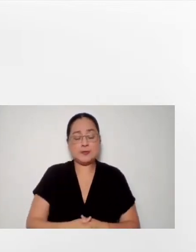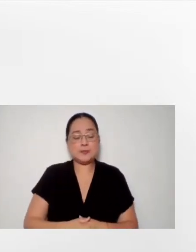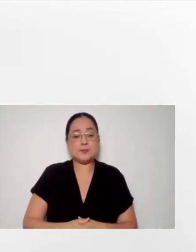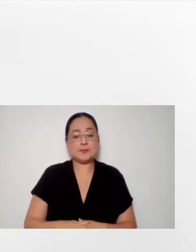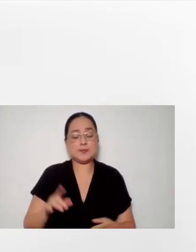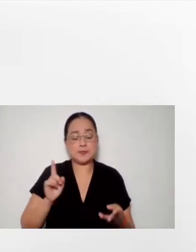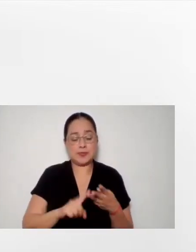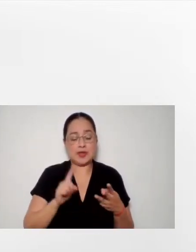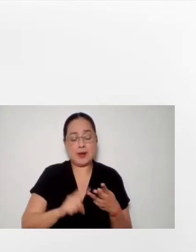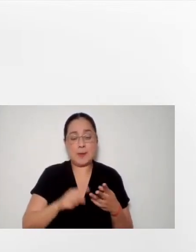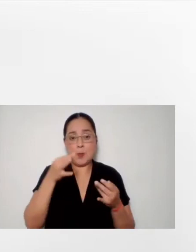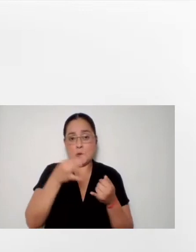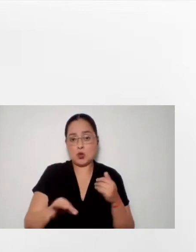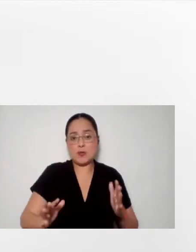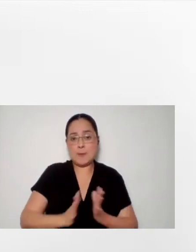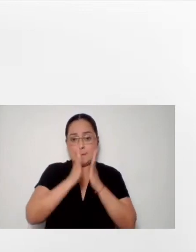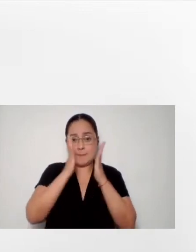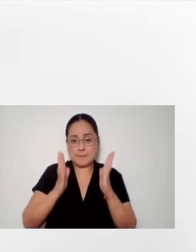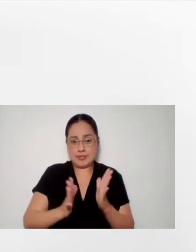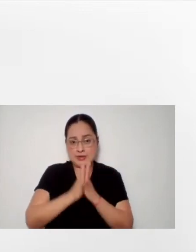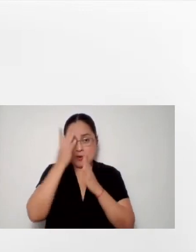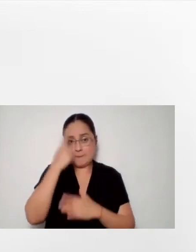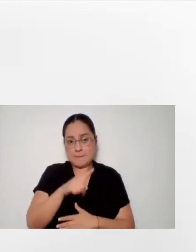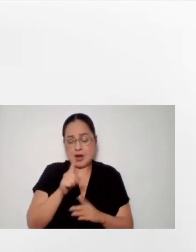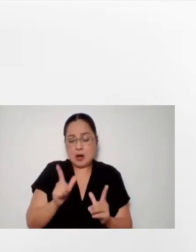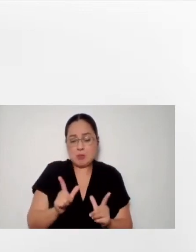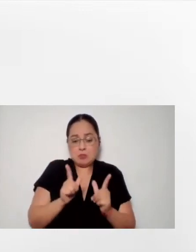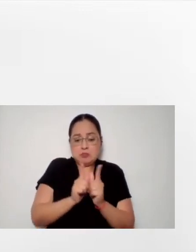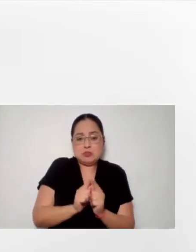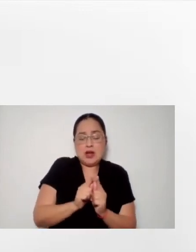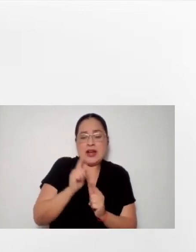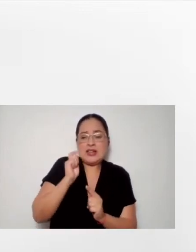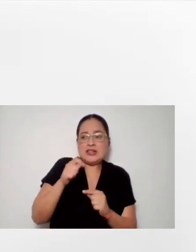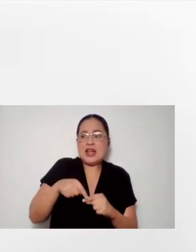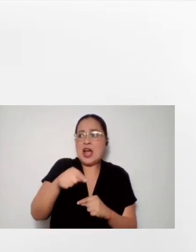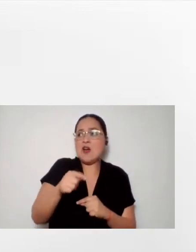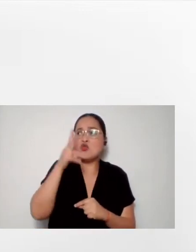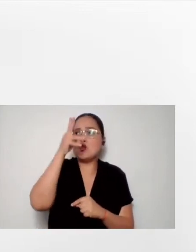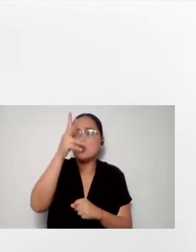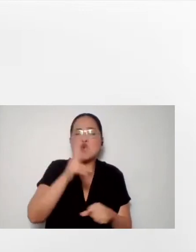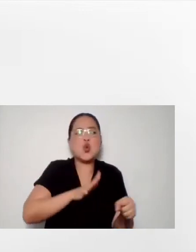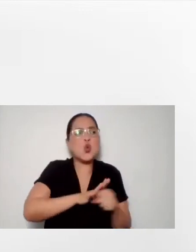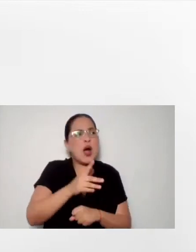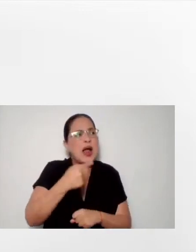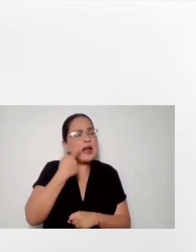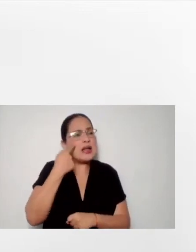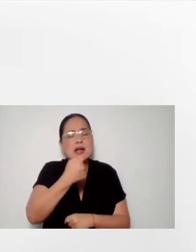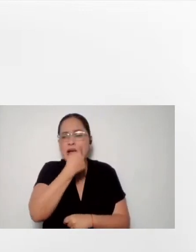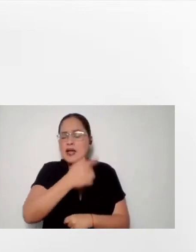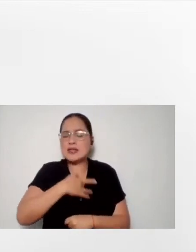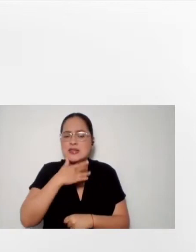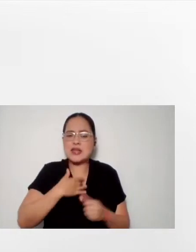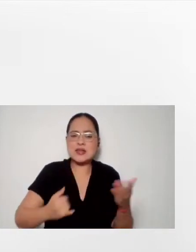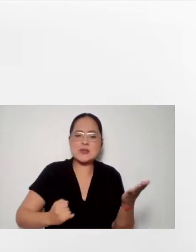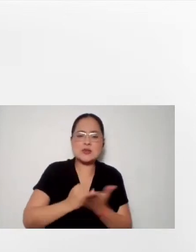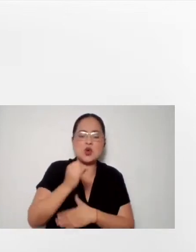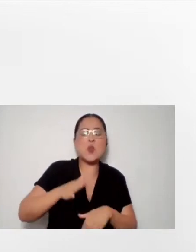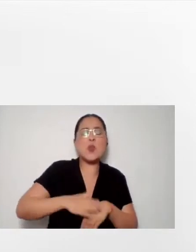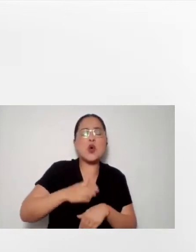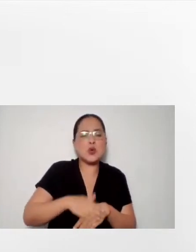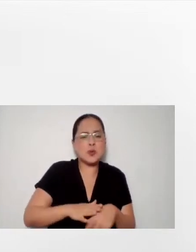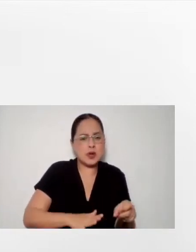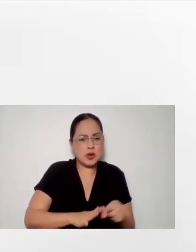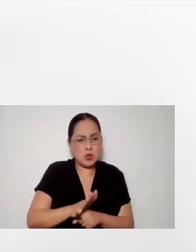La tercera ronda será para dar como una visión a futuro y conclusiones y definir qué